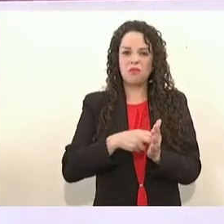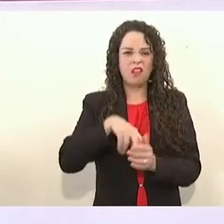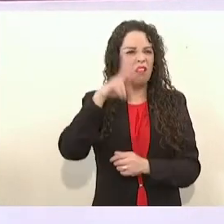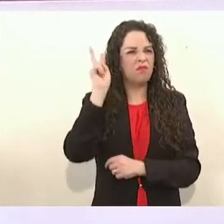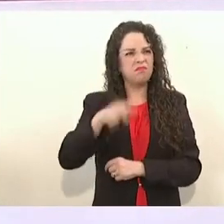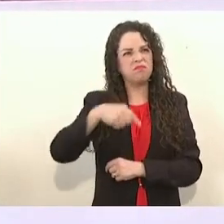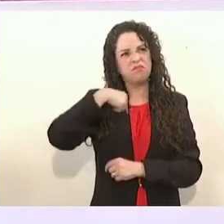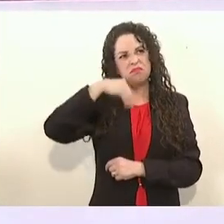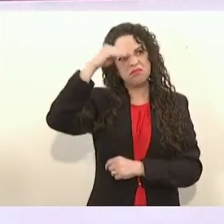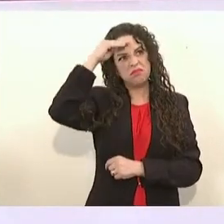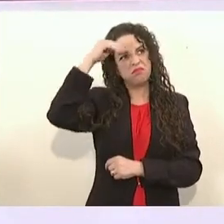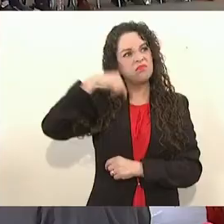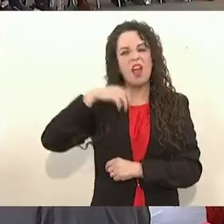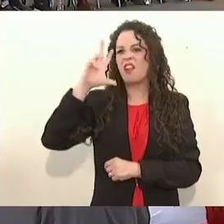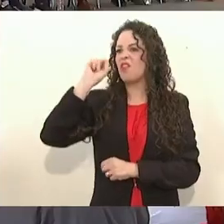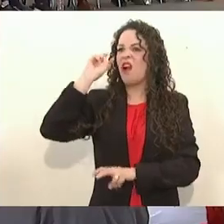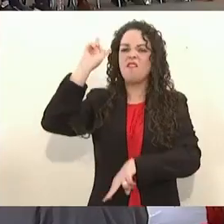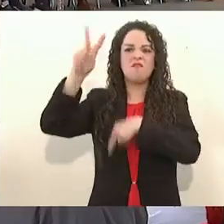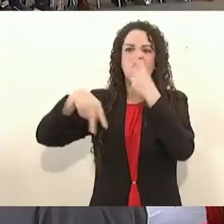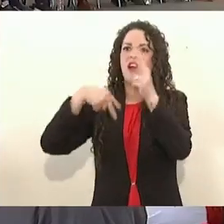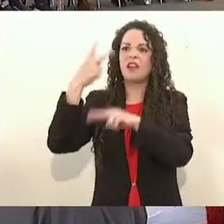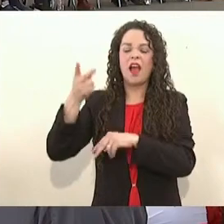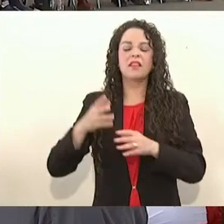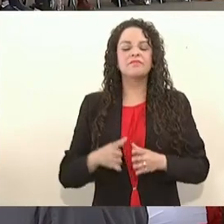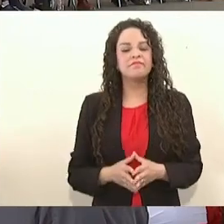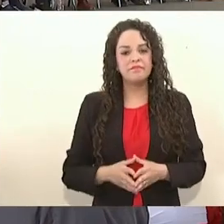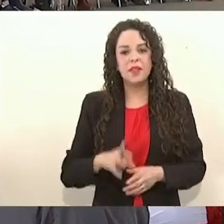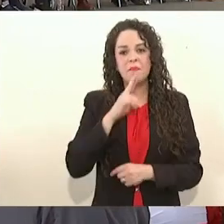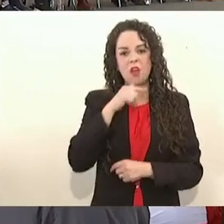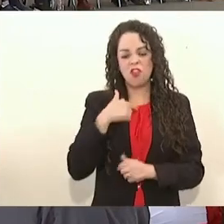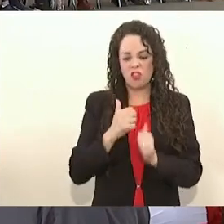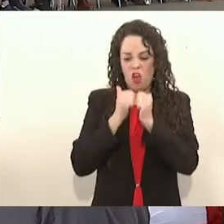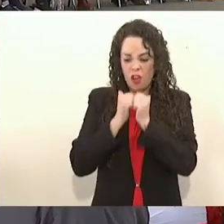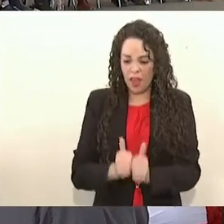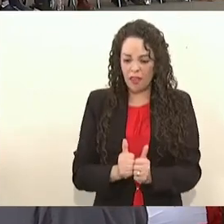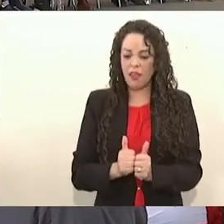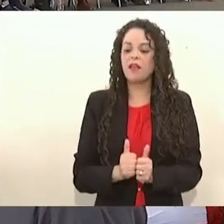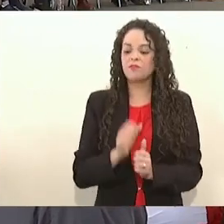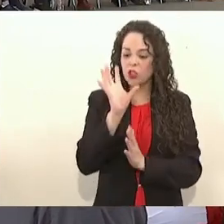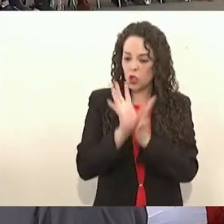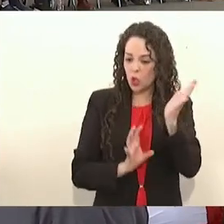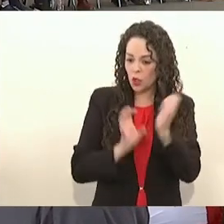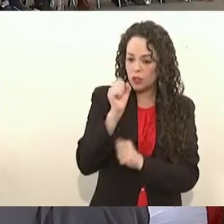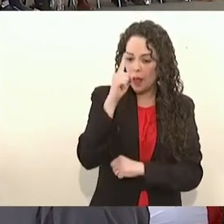desde el Palacio, donde se aprobó la Constitución de